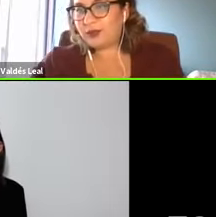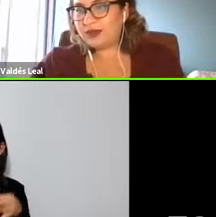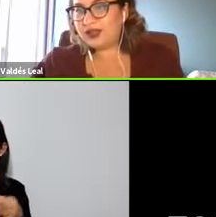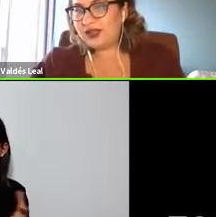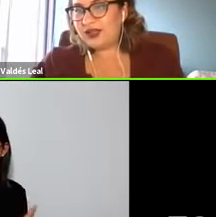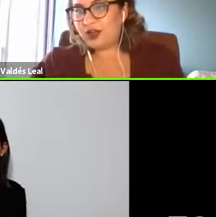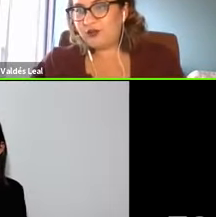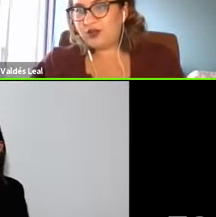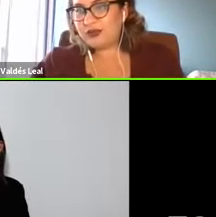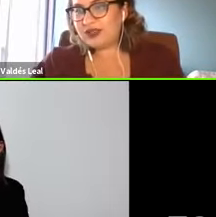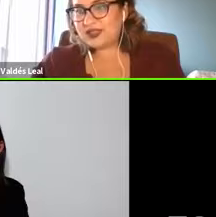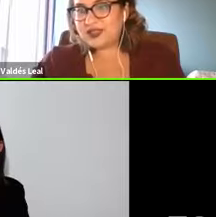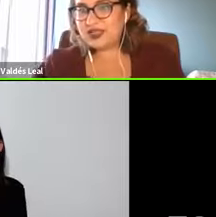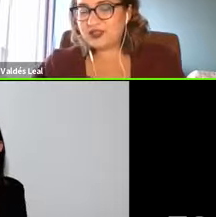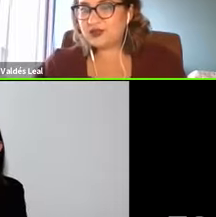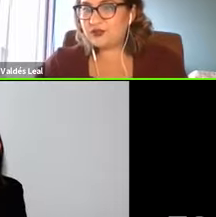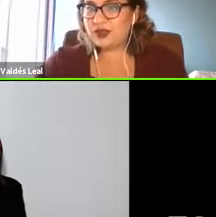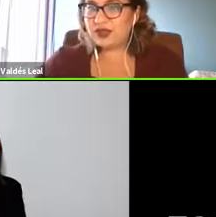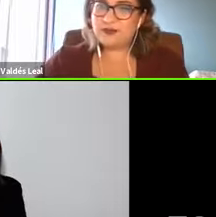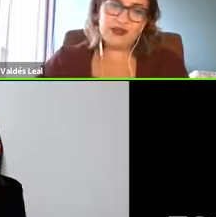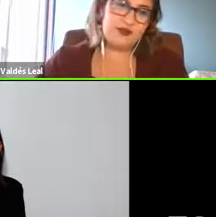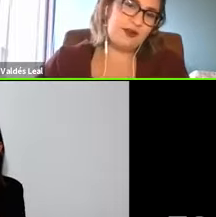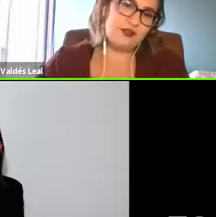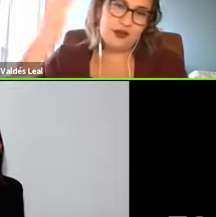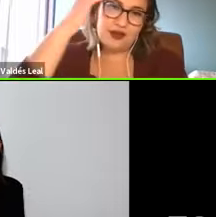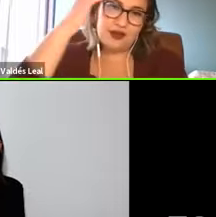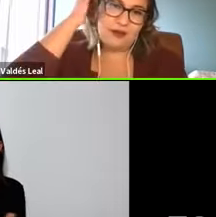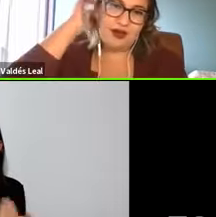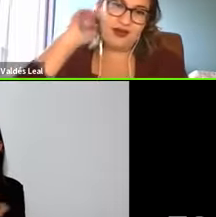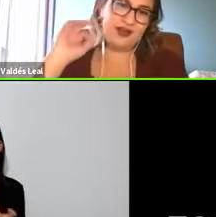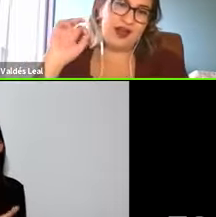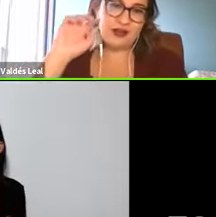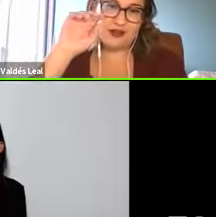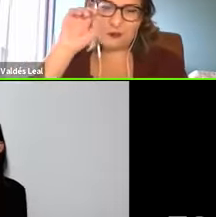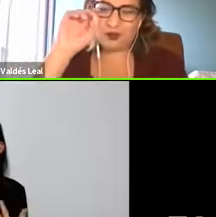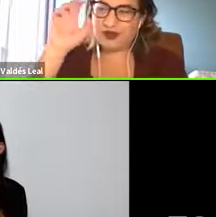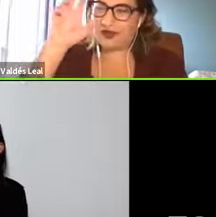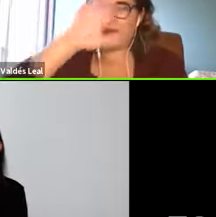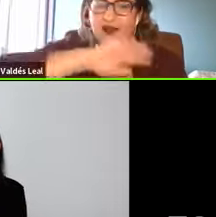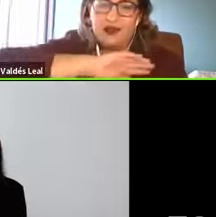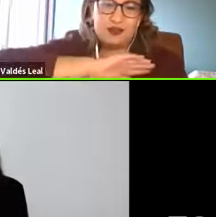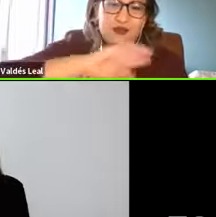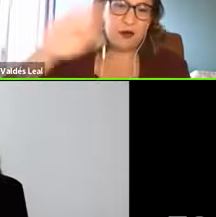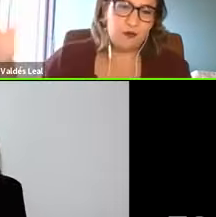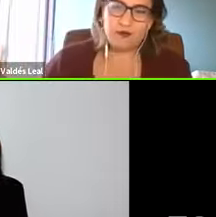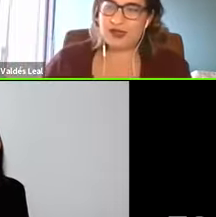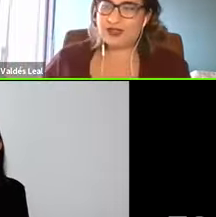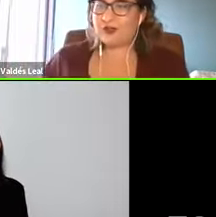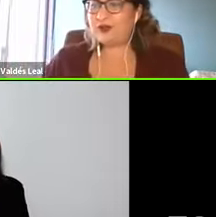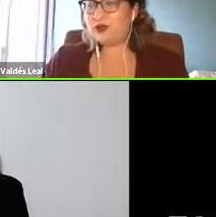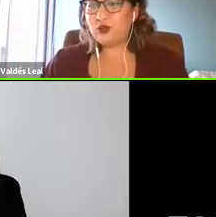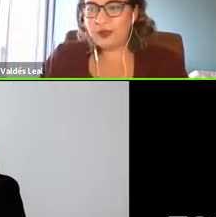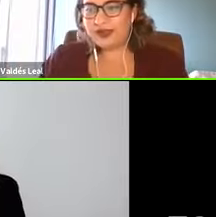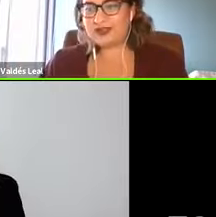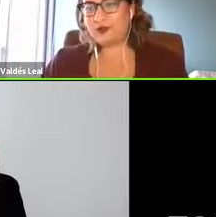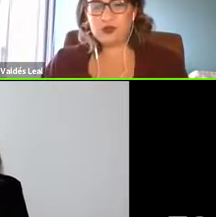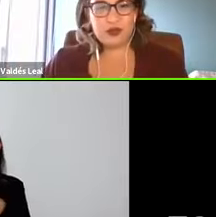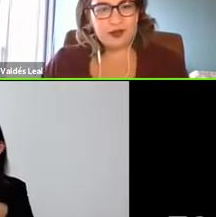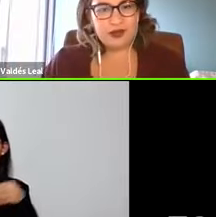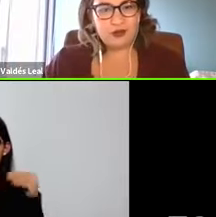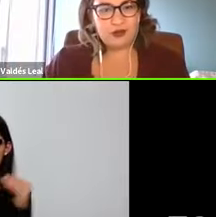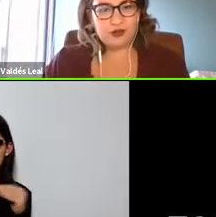el cuaderno también en última instancia es una herramienta impresionante para el litigante porque es una compilación